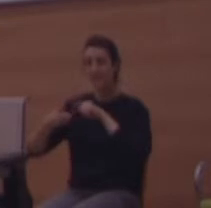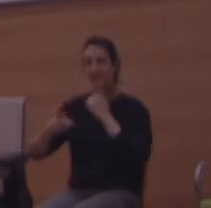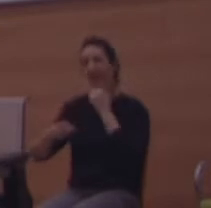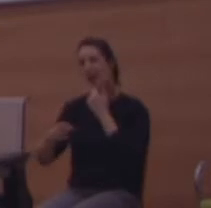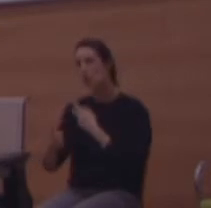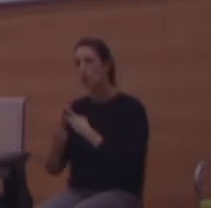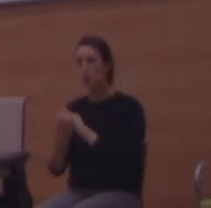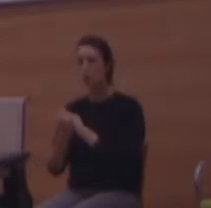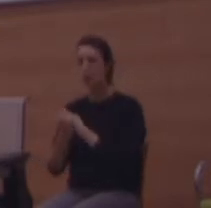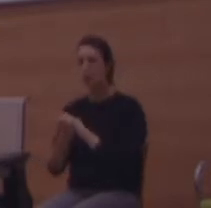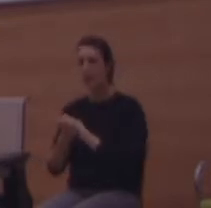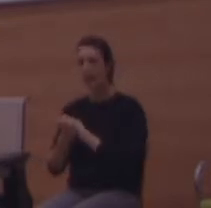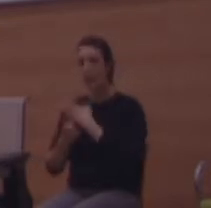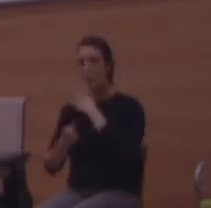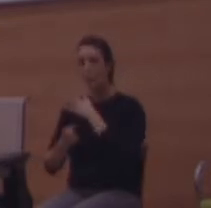el catalizador que se utiliza.